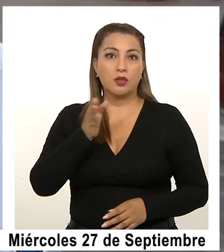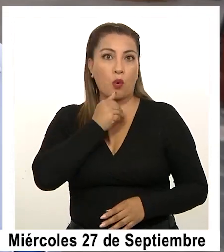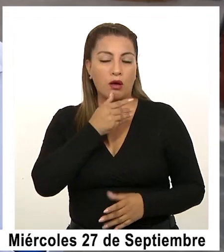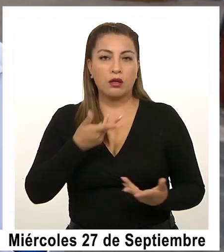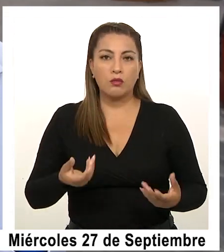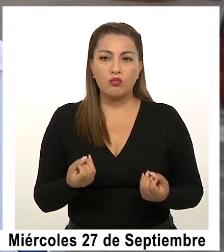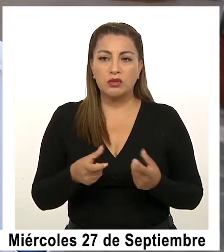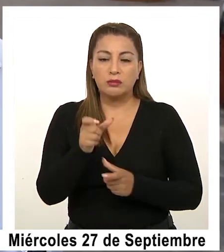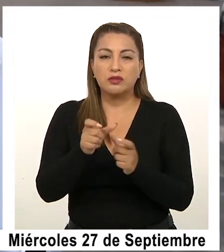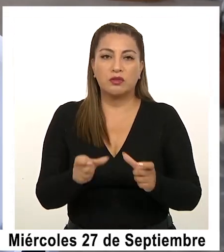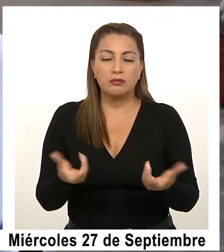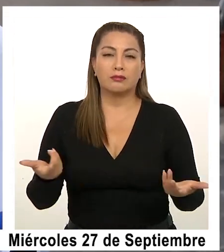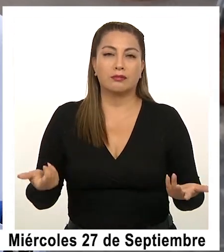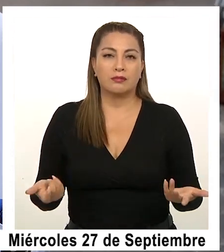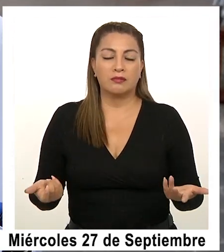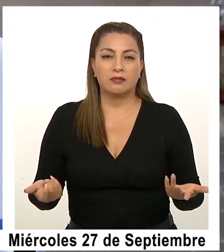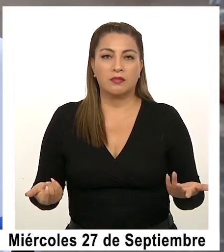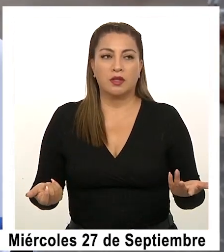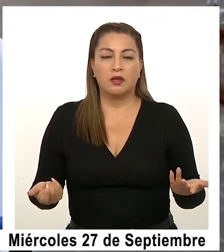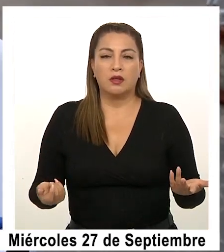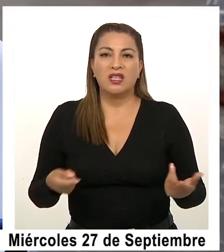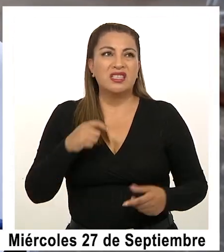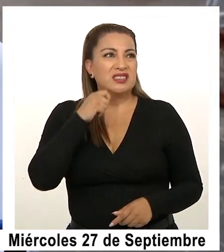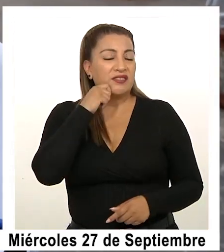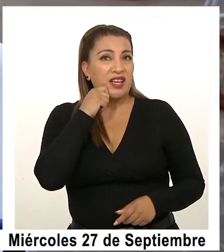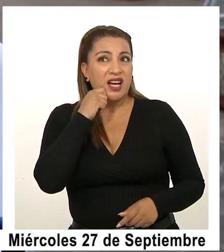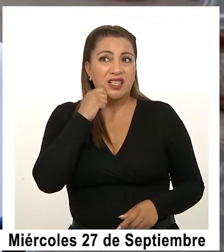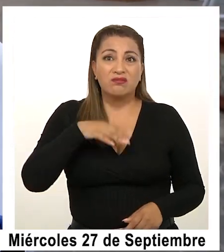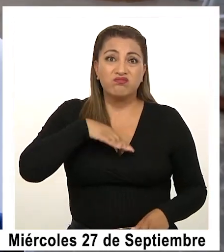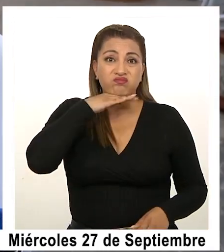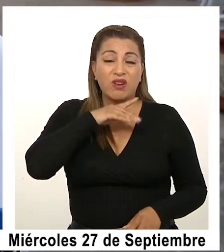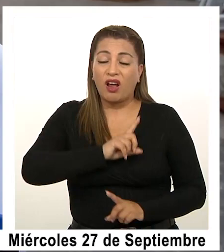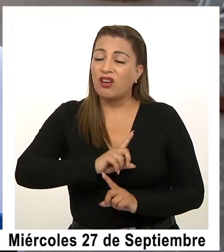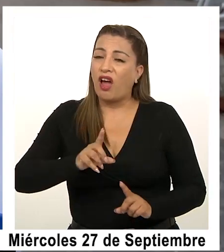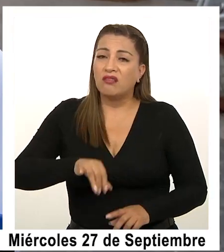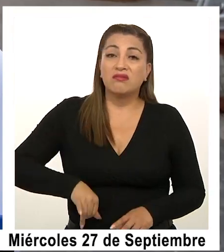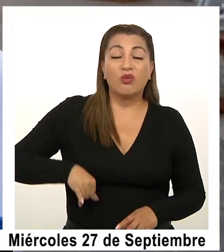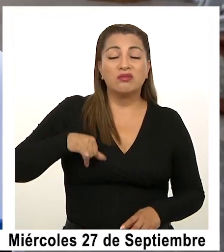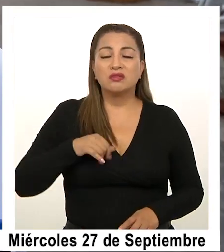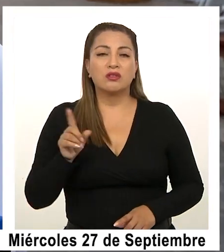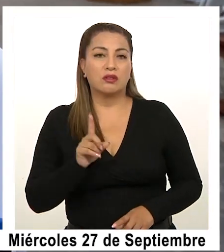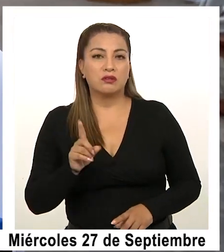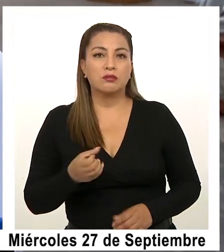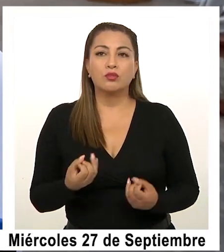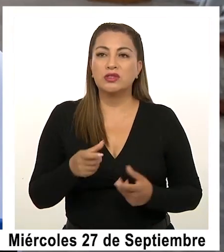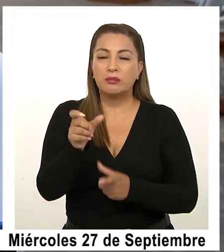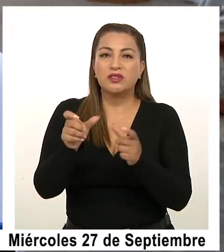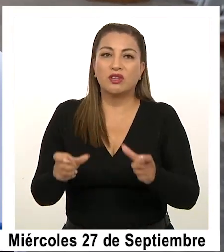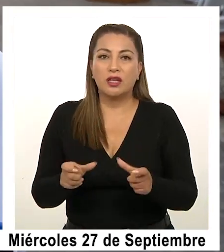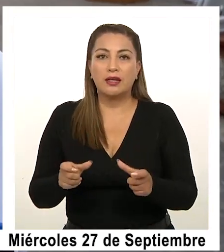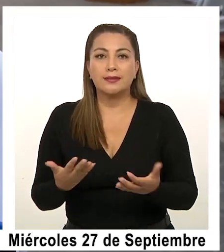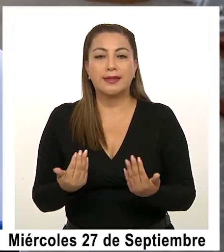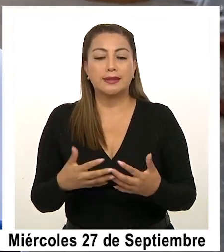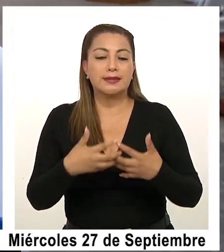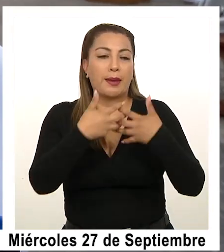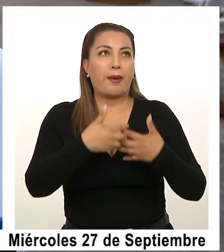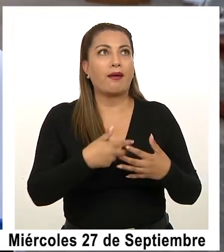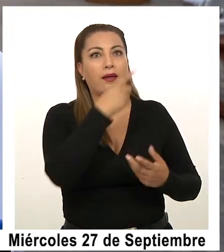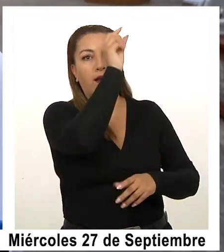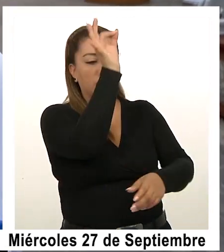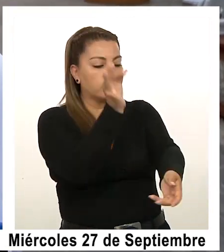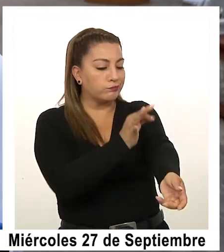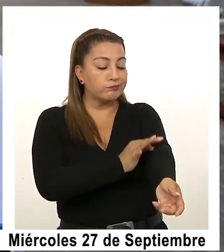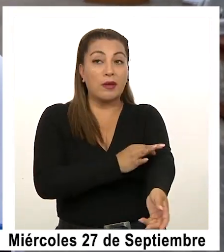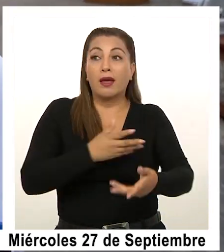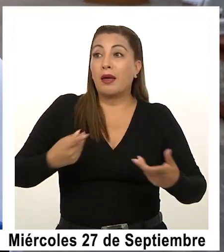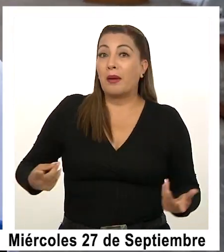realmente contentos, no satisfechos porque obviamente el ideal es que todo el mundo que está en este momento en diálisis pudiese trasplantarse. Pero